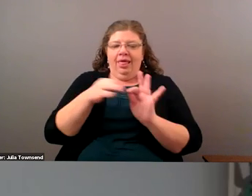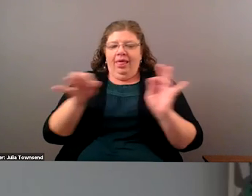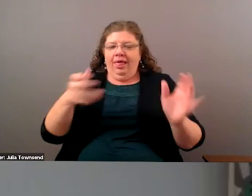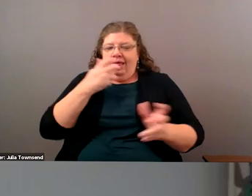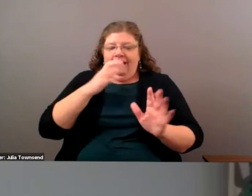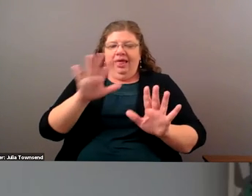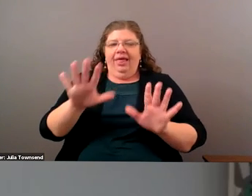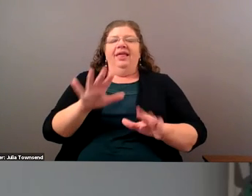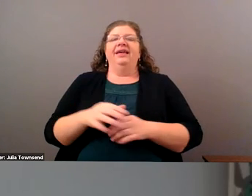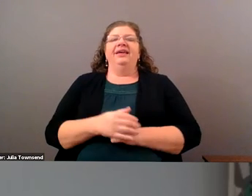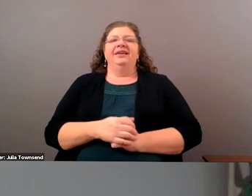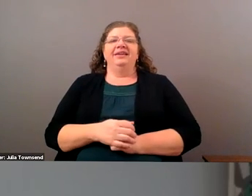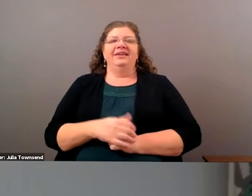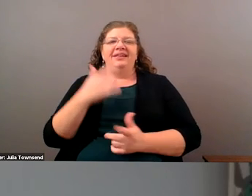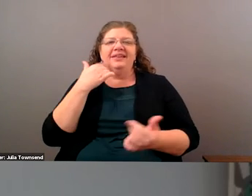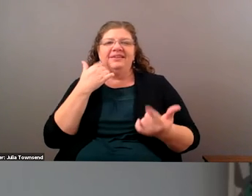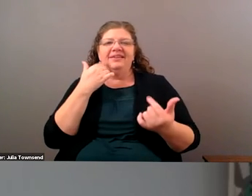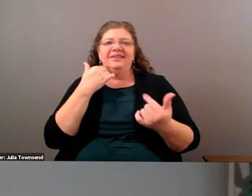Esa cosa.